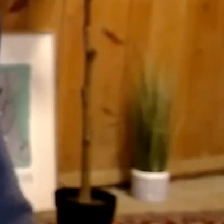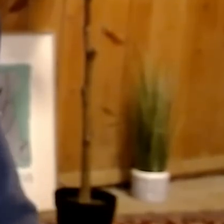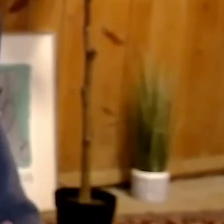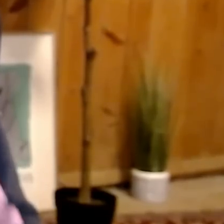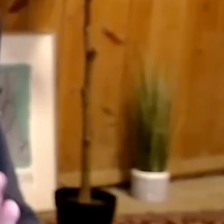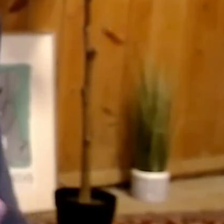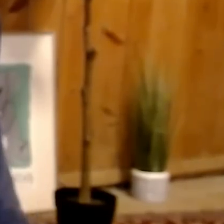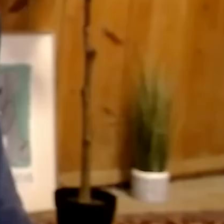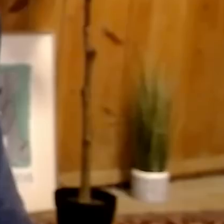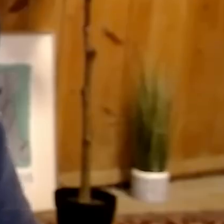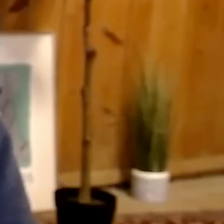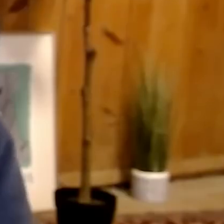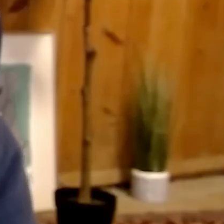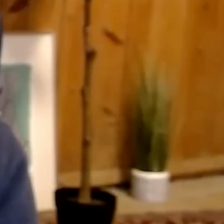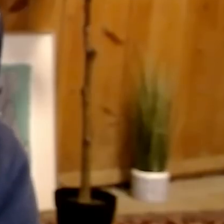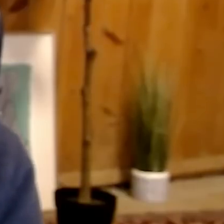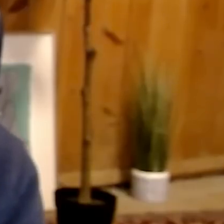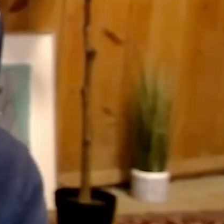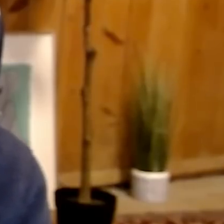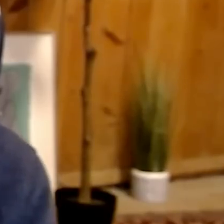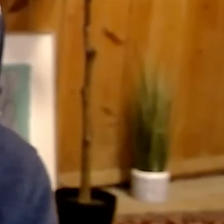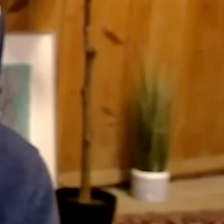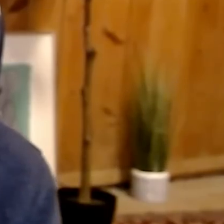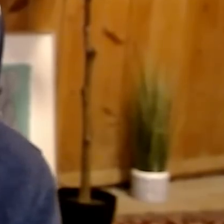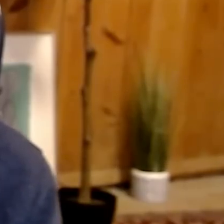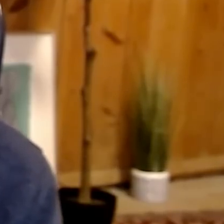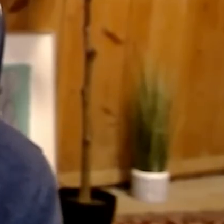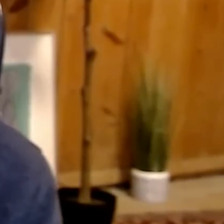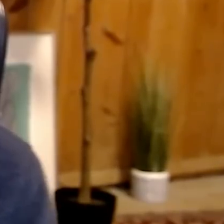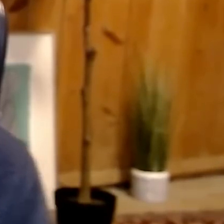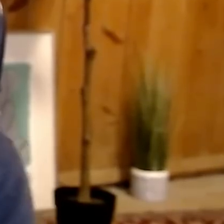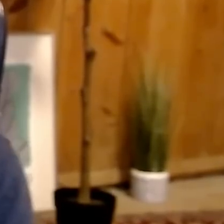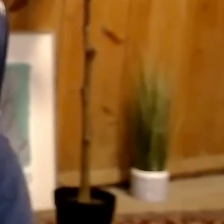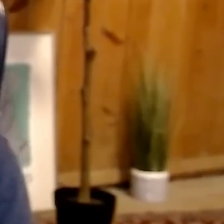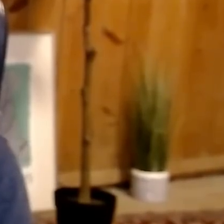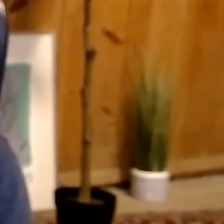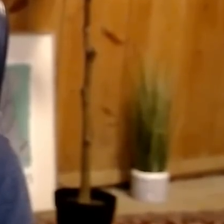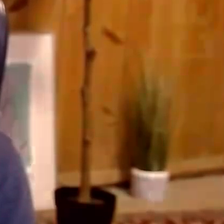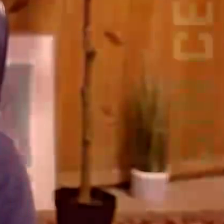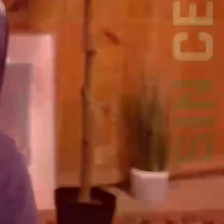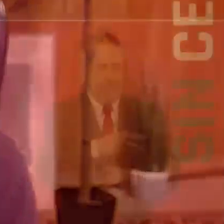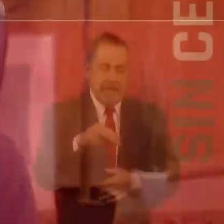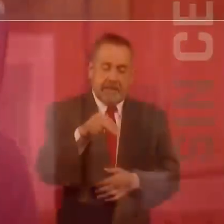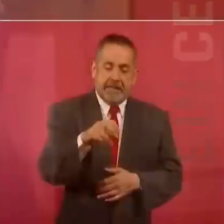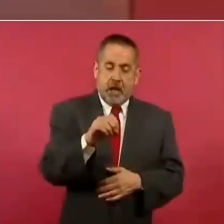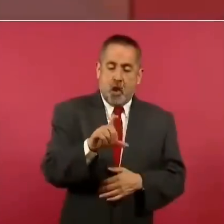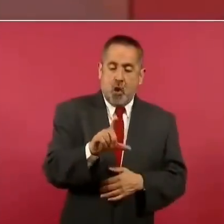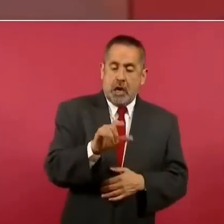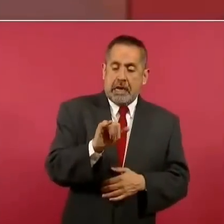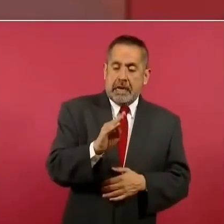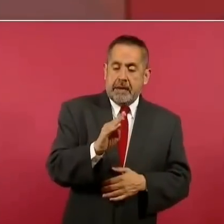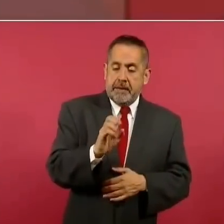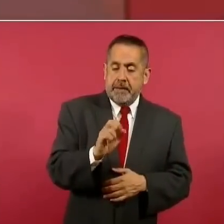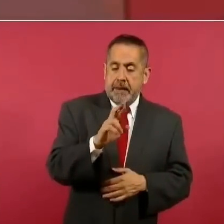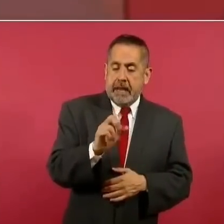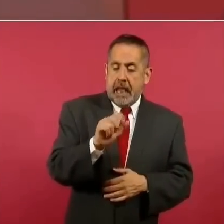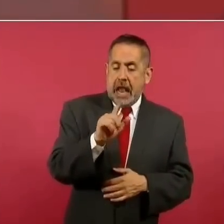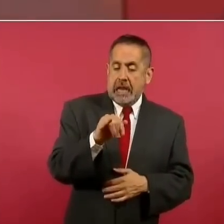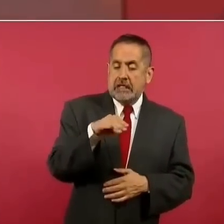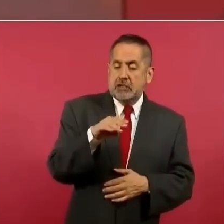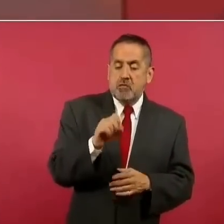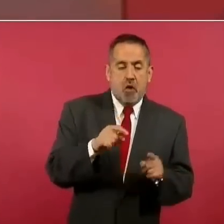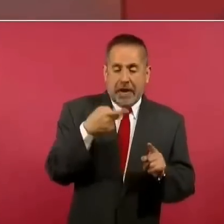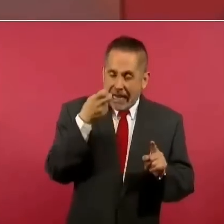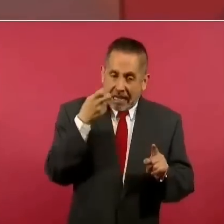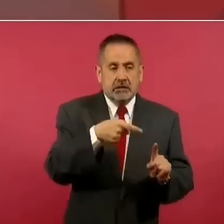Y mire, lo interesante de todo, el presidente plantea que en su gobierno, bueno, pues tiene la suerte de que a los corruptos